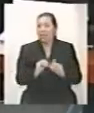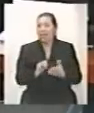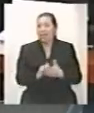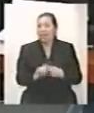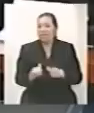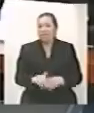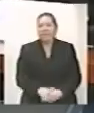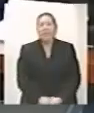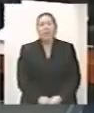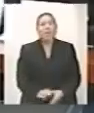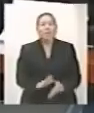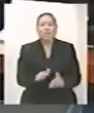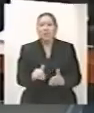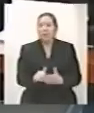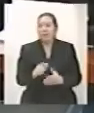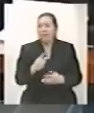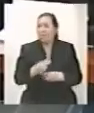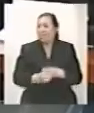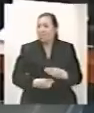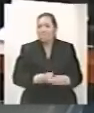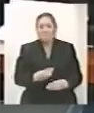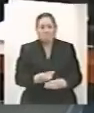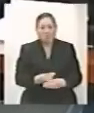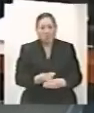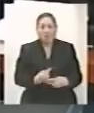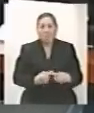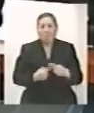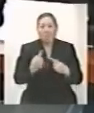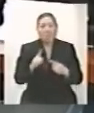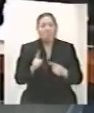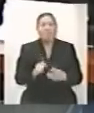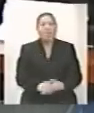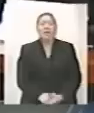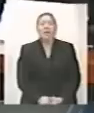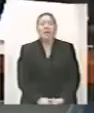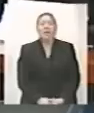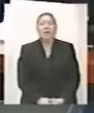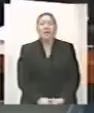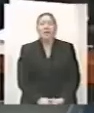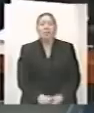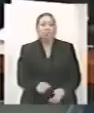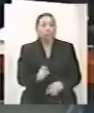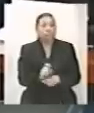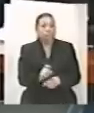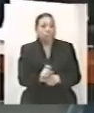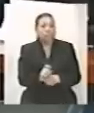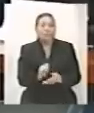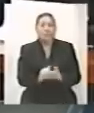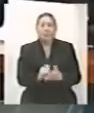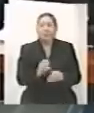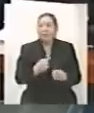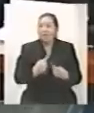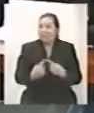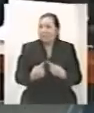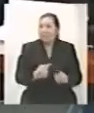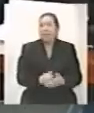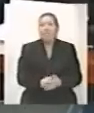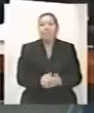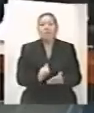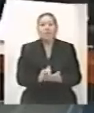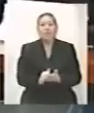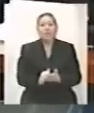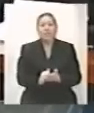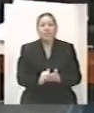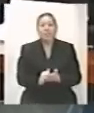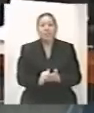han hecho de todos los ejércitos del mundo, que vienen para ceremonias, que vienen para instrucción, que vienen para intercambio, que vienen